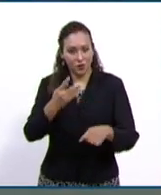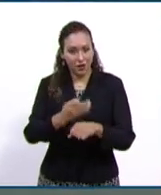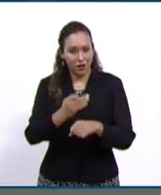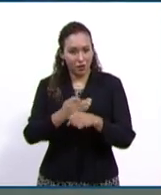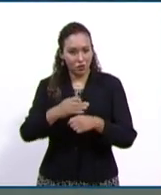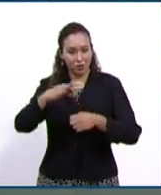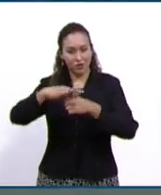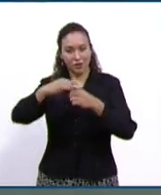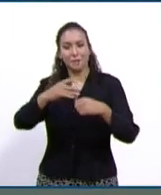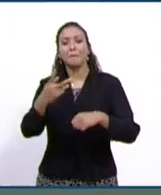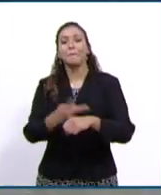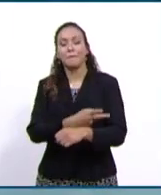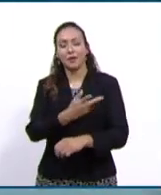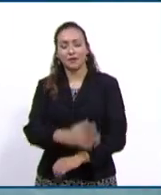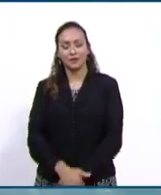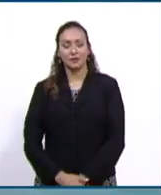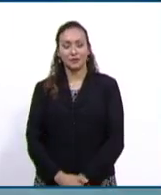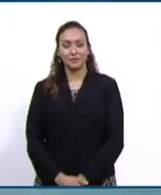marcha.